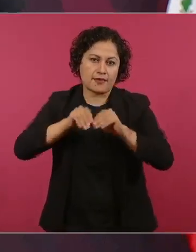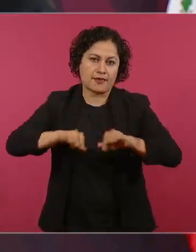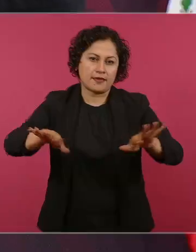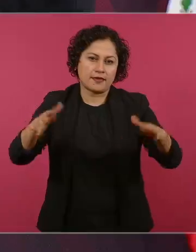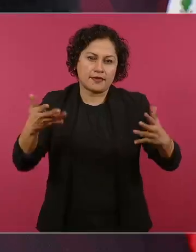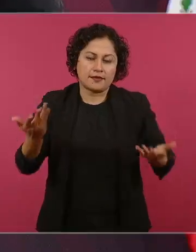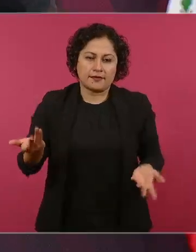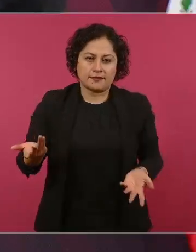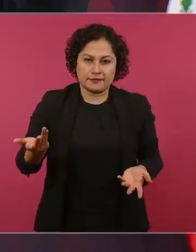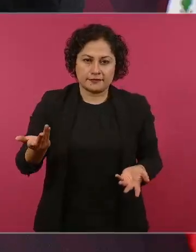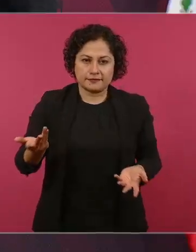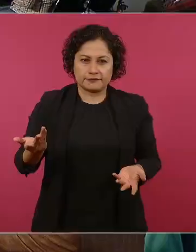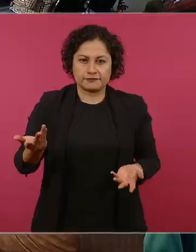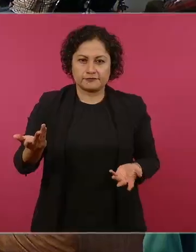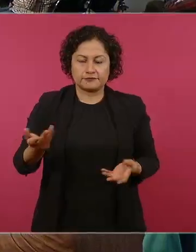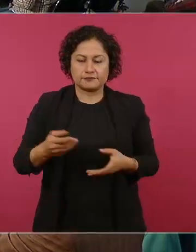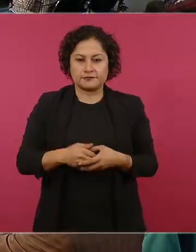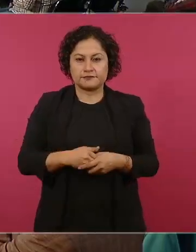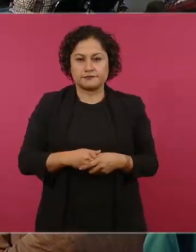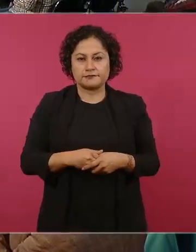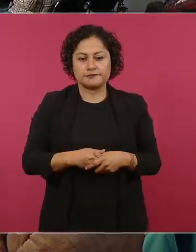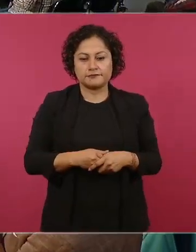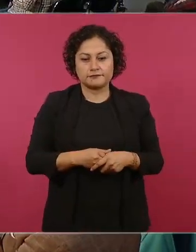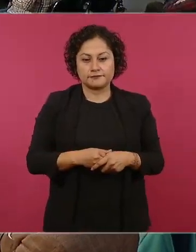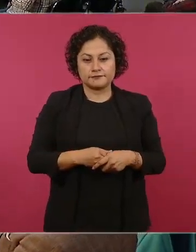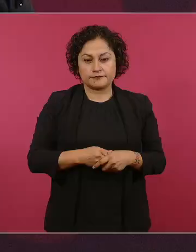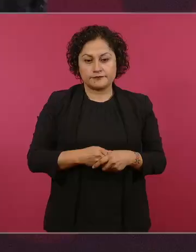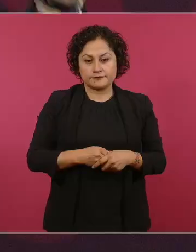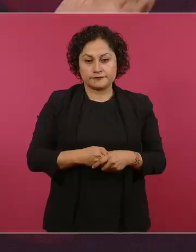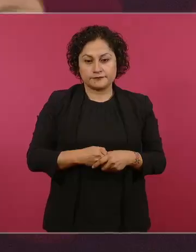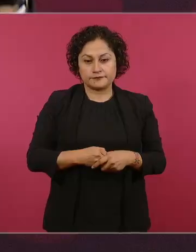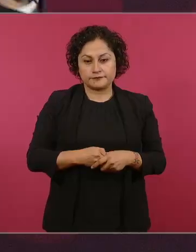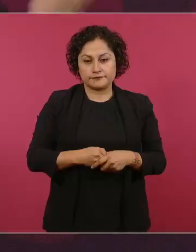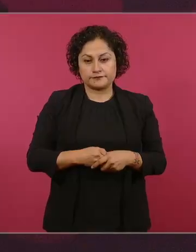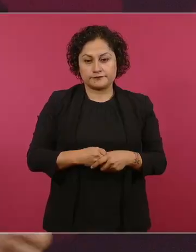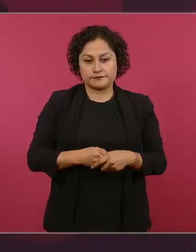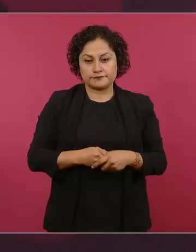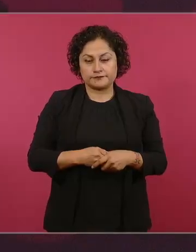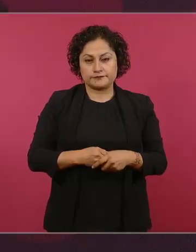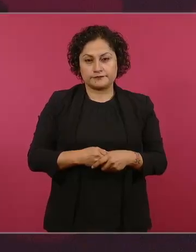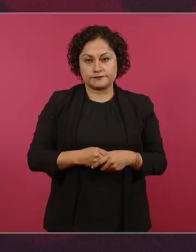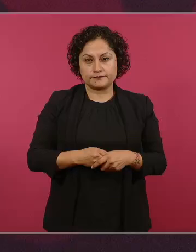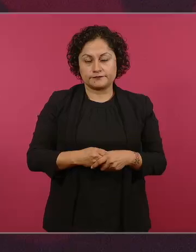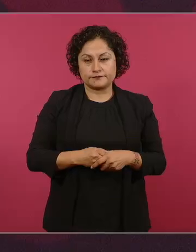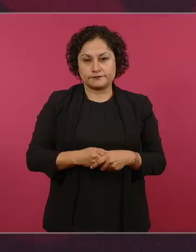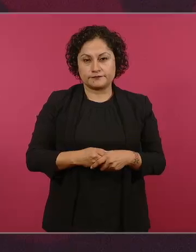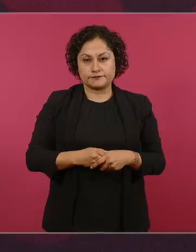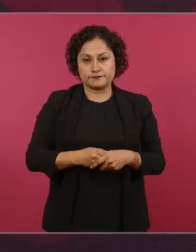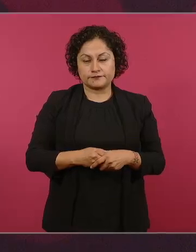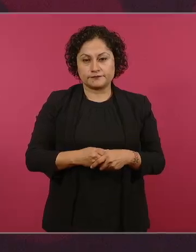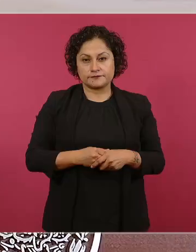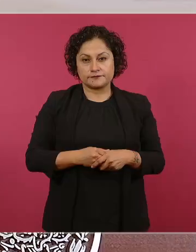No dudo que haya cosas, ¿no?, que se les ocurran